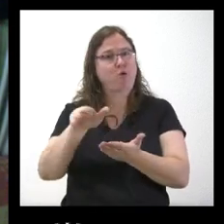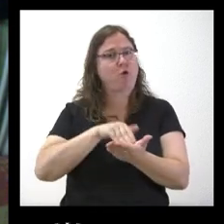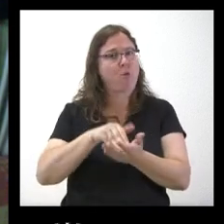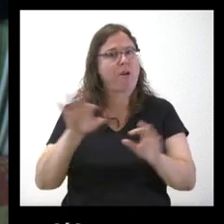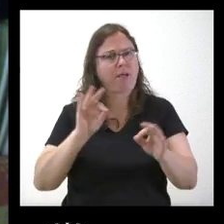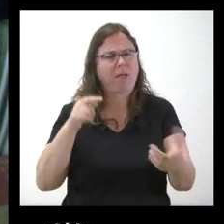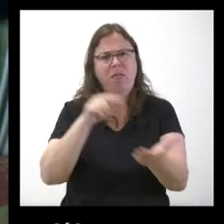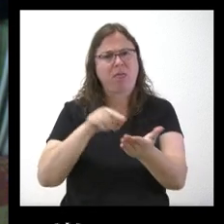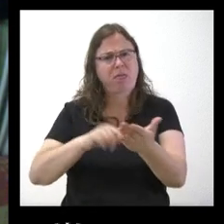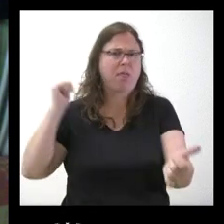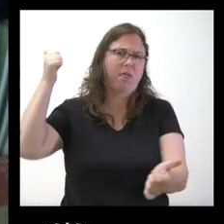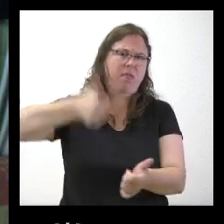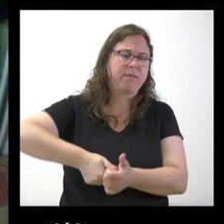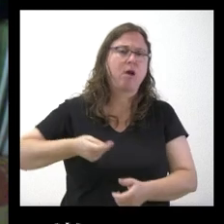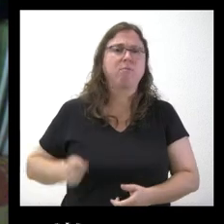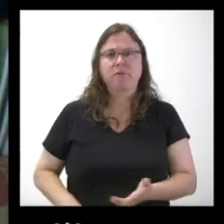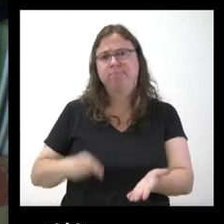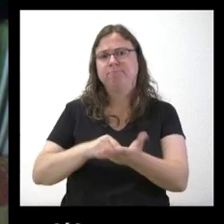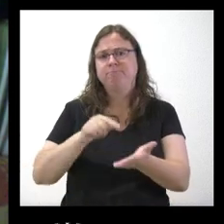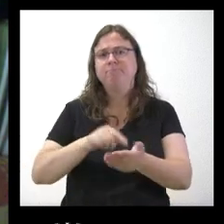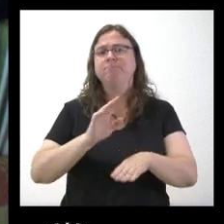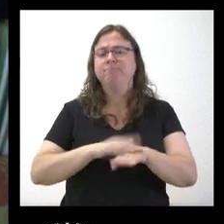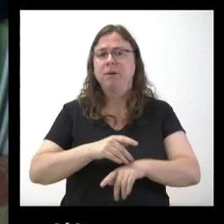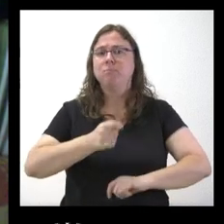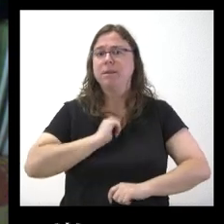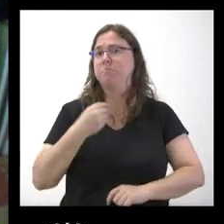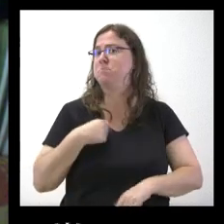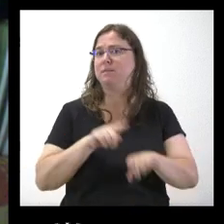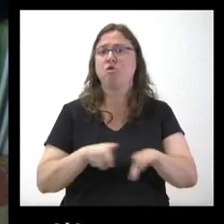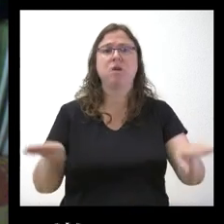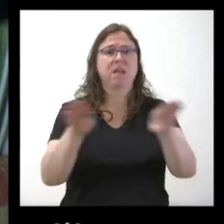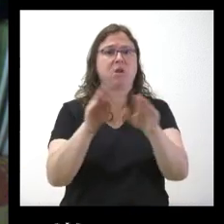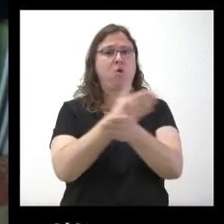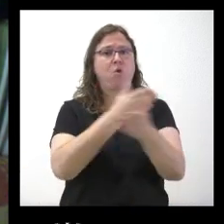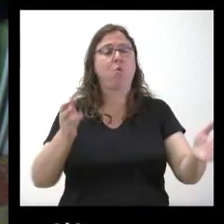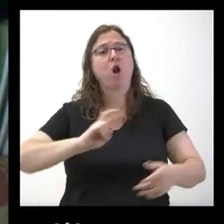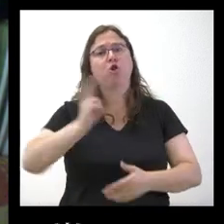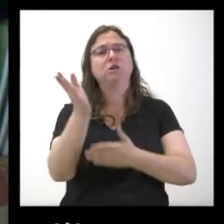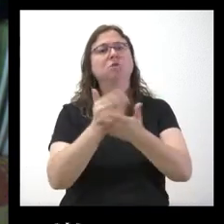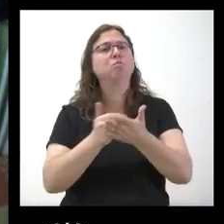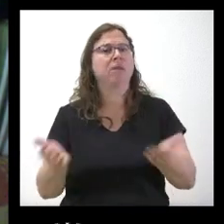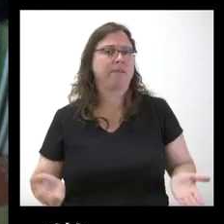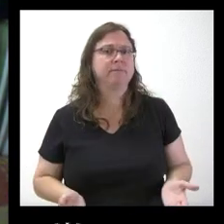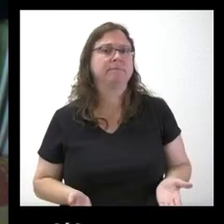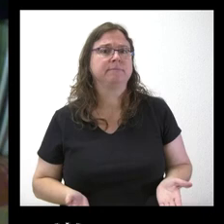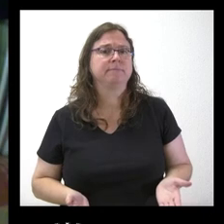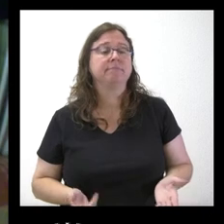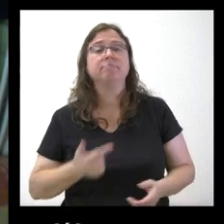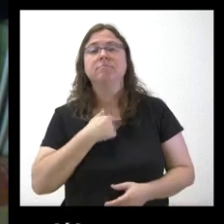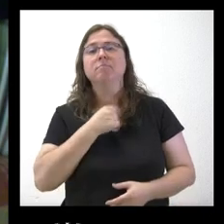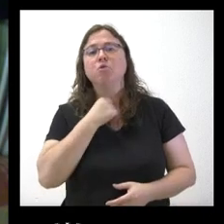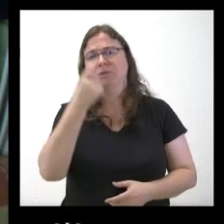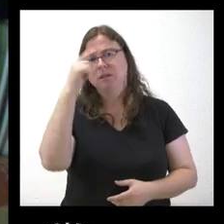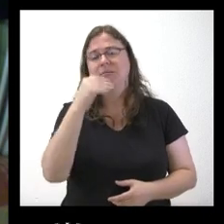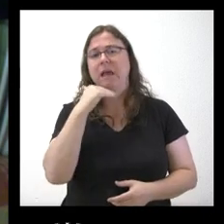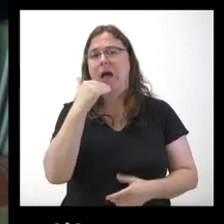hacen desde hace tiempo estos profesionales para así recibir el mismo trato salarial que en otras comunidades autónomas entonces Me gustaría saber si